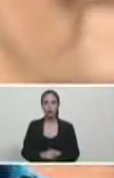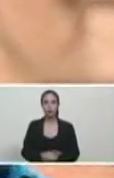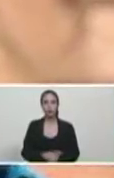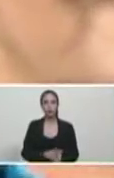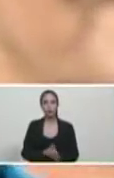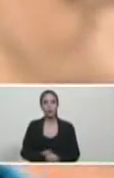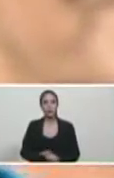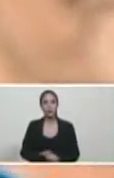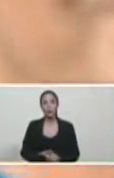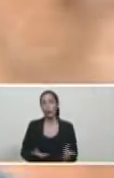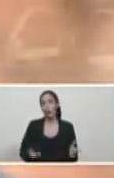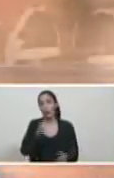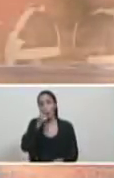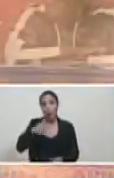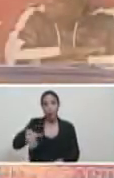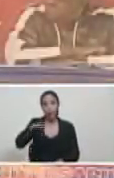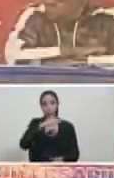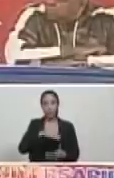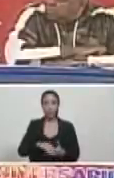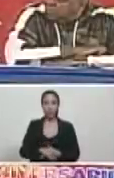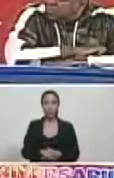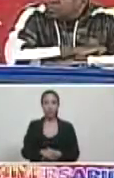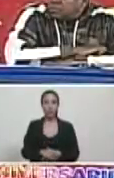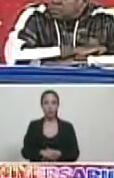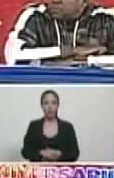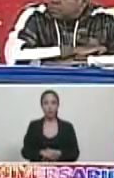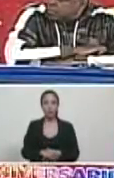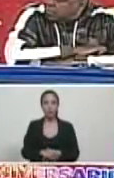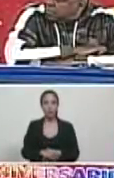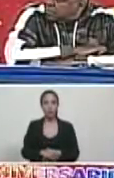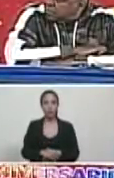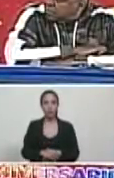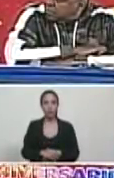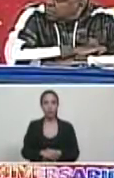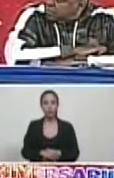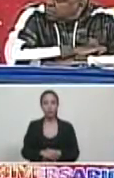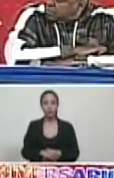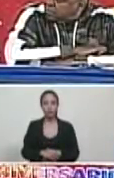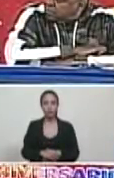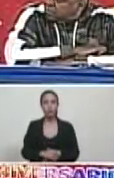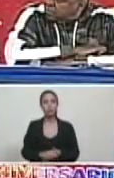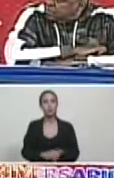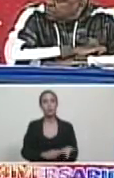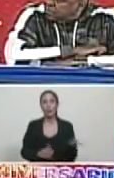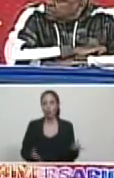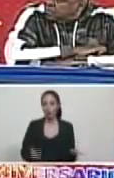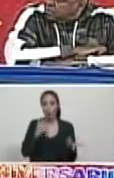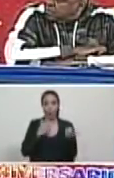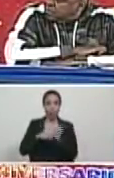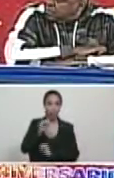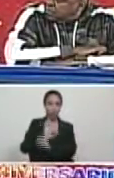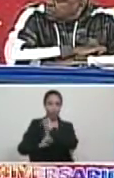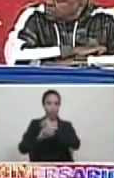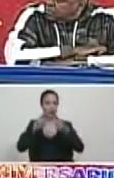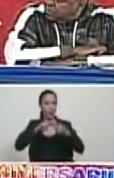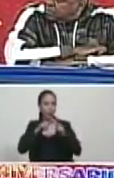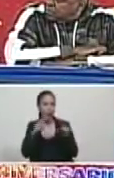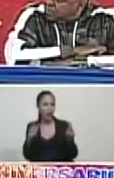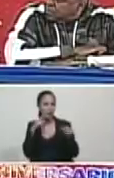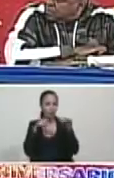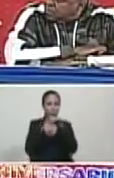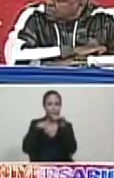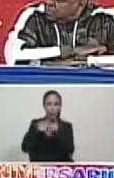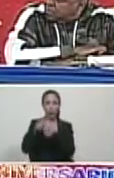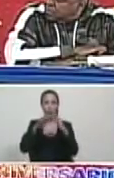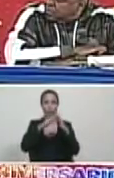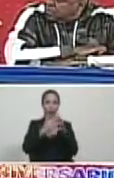el pueblo hizo con el ataque terrorista eléctrico para defender la paz en cada barrio, en cada comunidad,